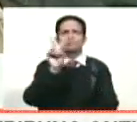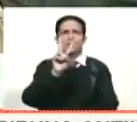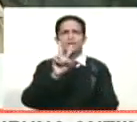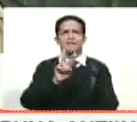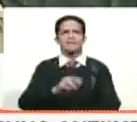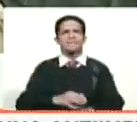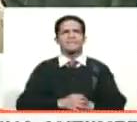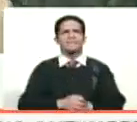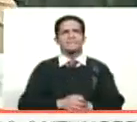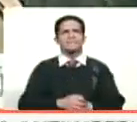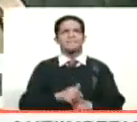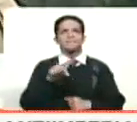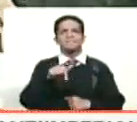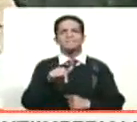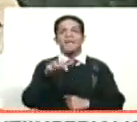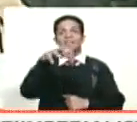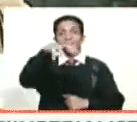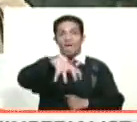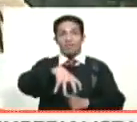este estado Aragua